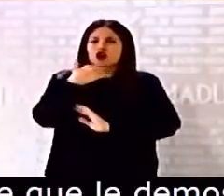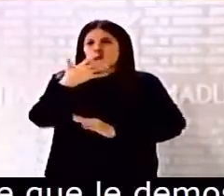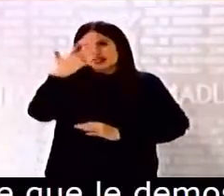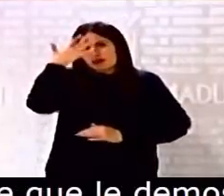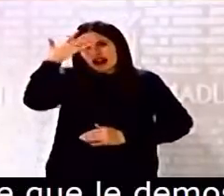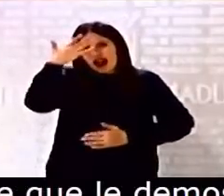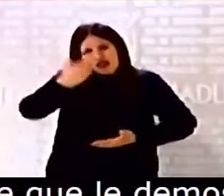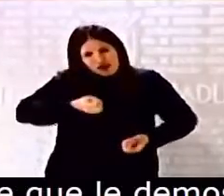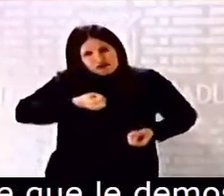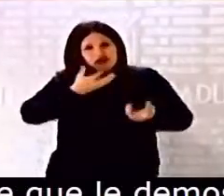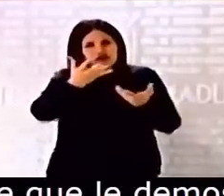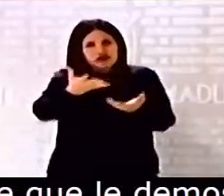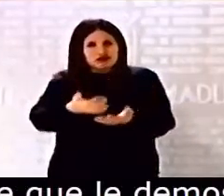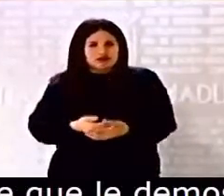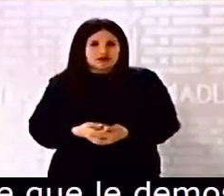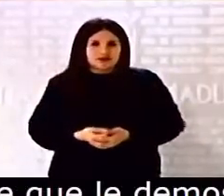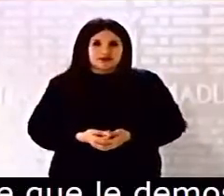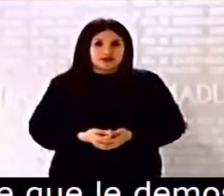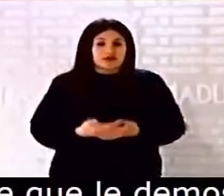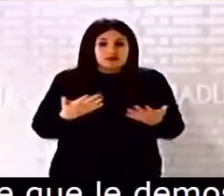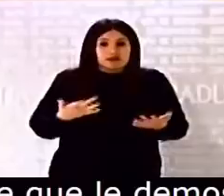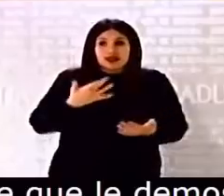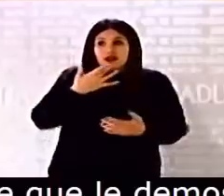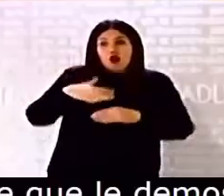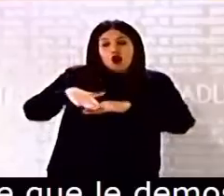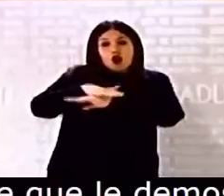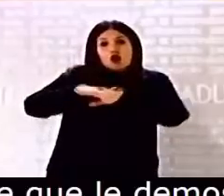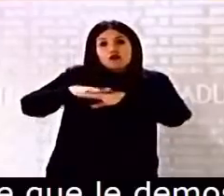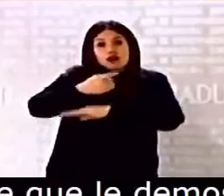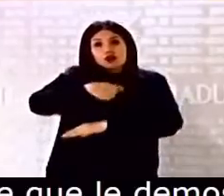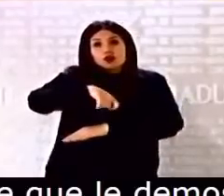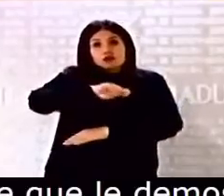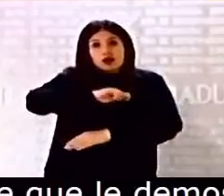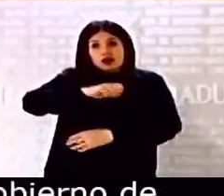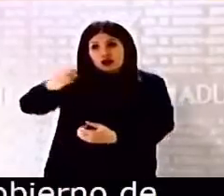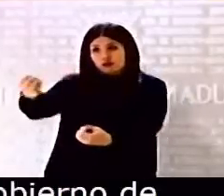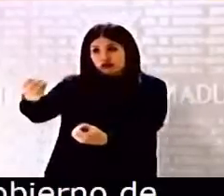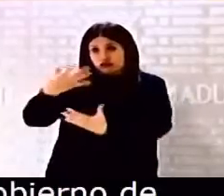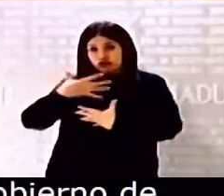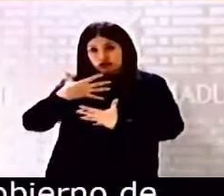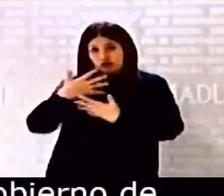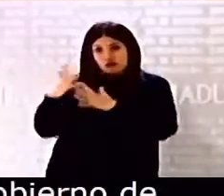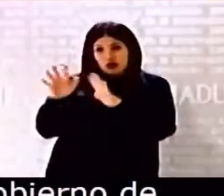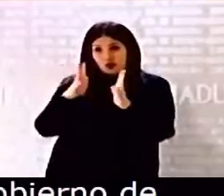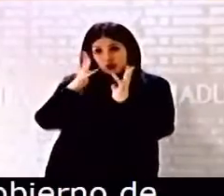Y si el Gobierno de España nos traslada esas previsiones,